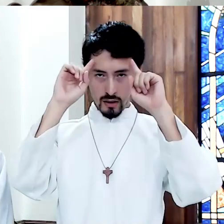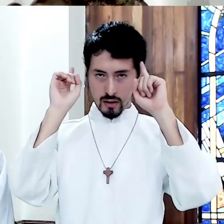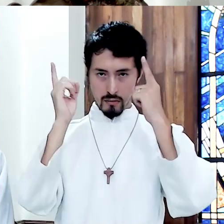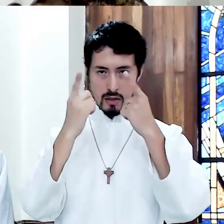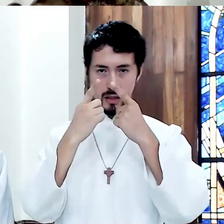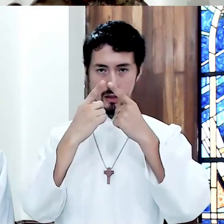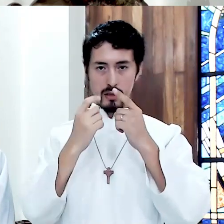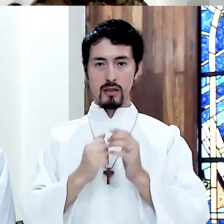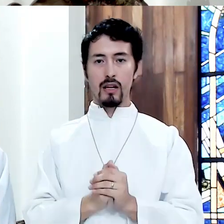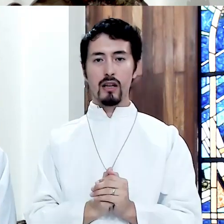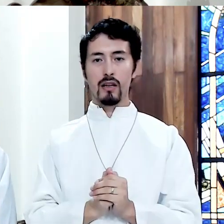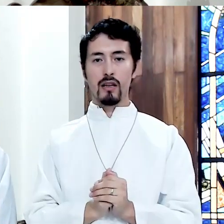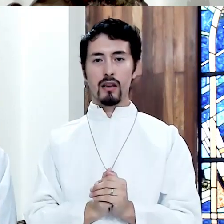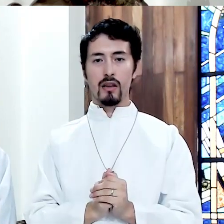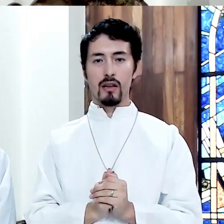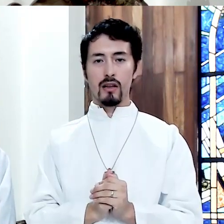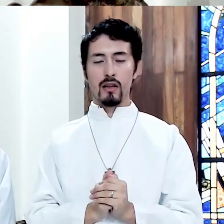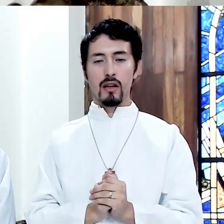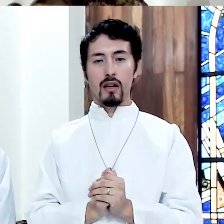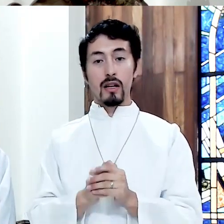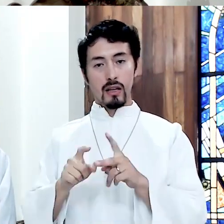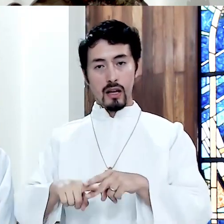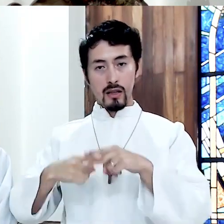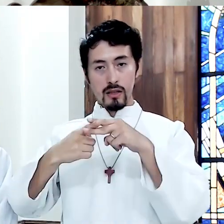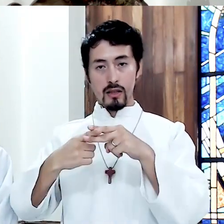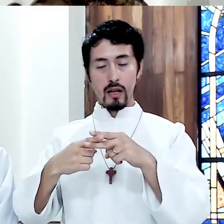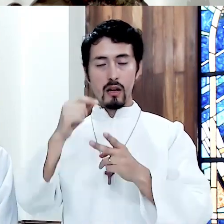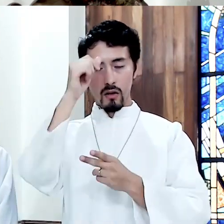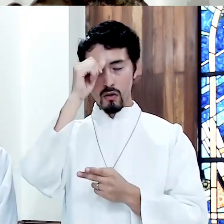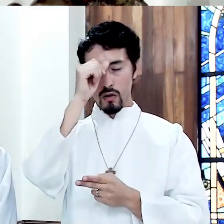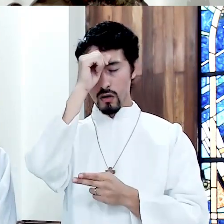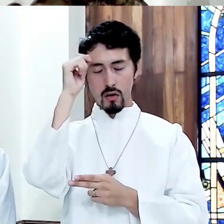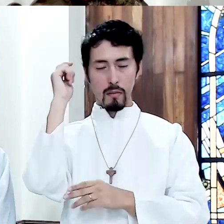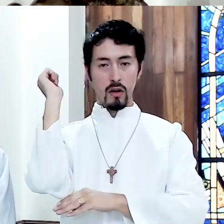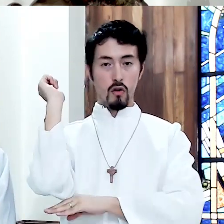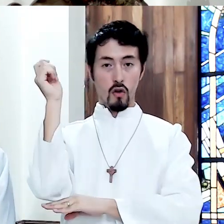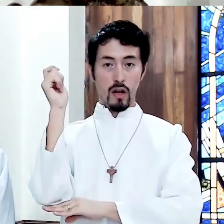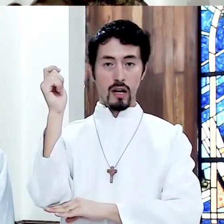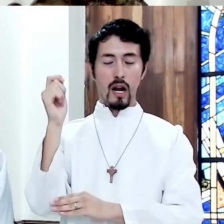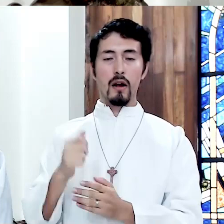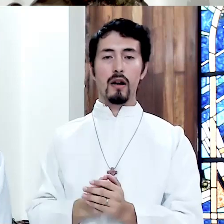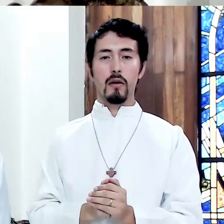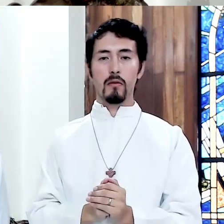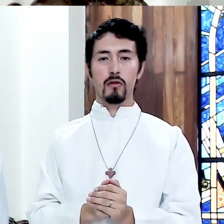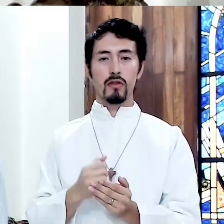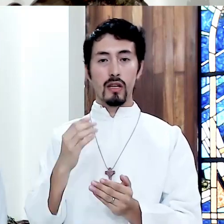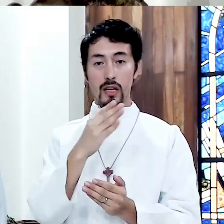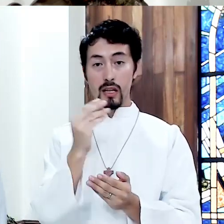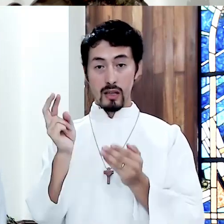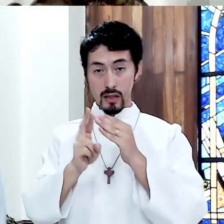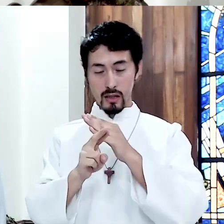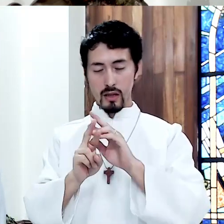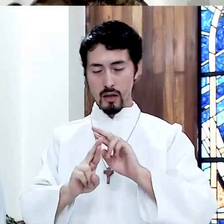comenzará justamente con el Domingo de Ramos y concluirá con la resurrección del